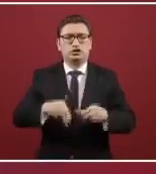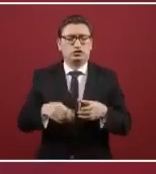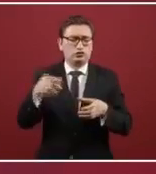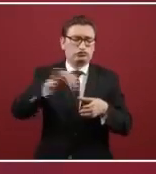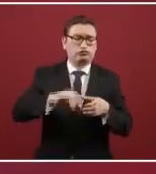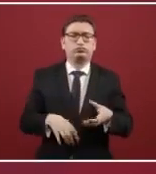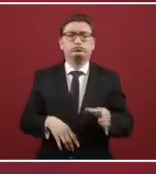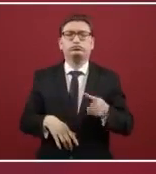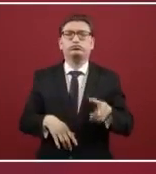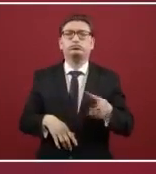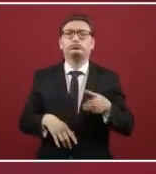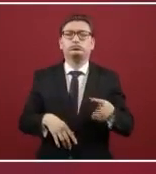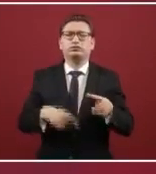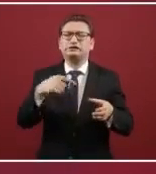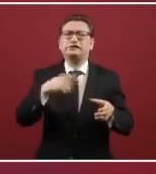acusándolo de alcohólico.